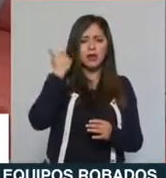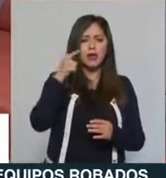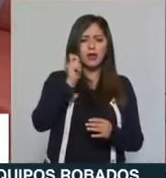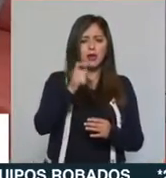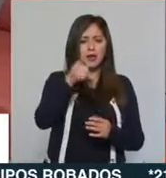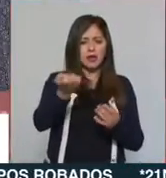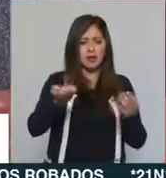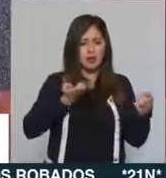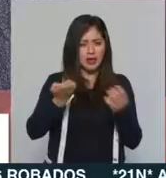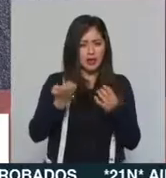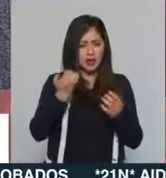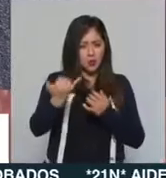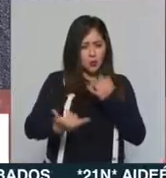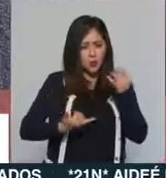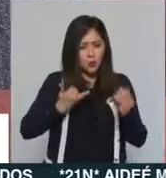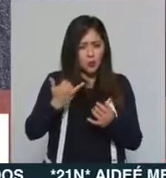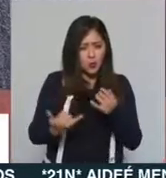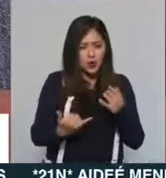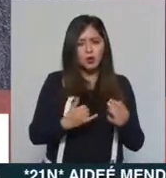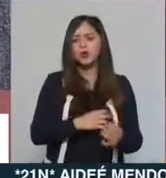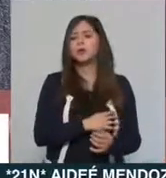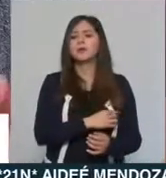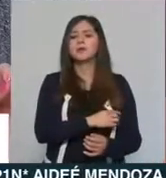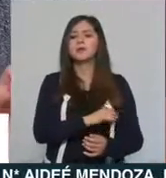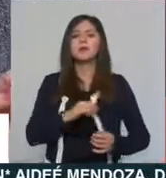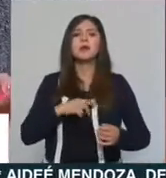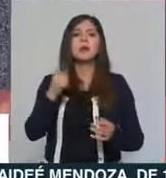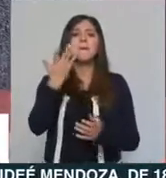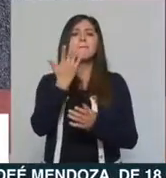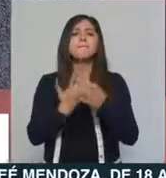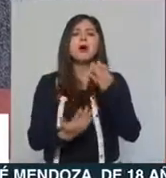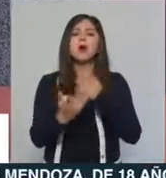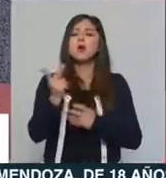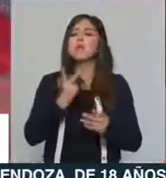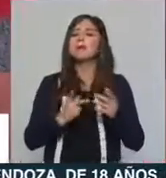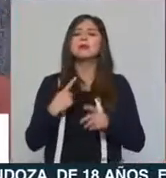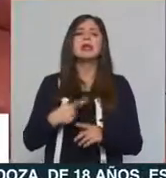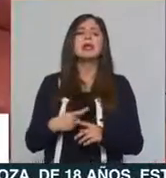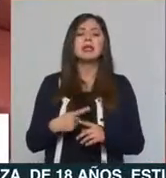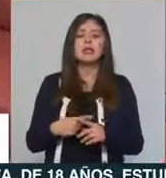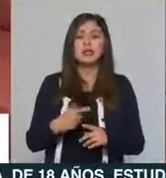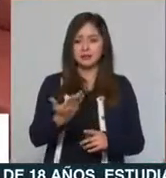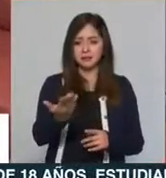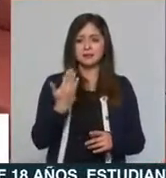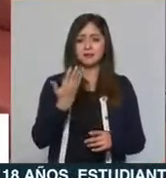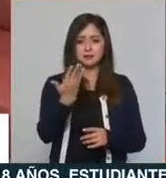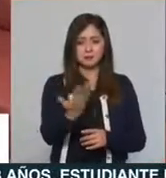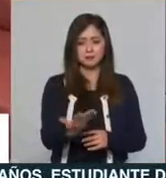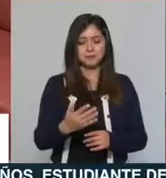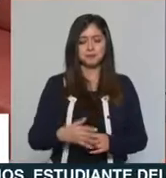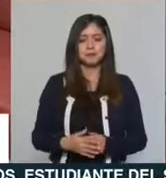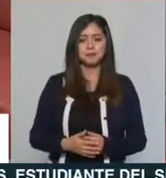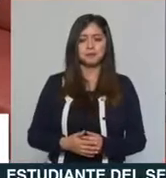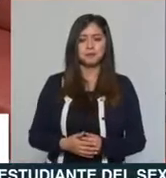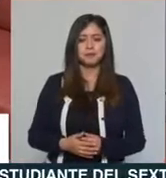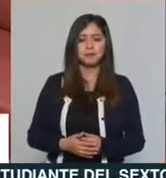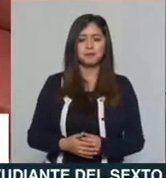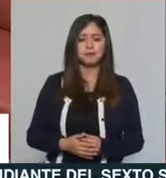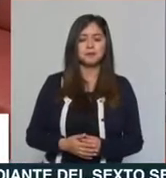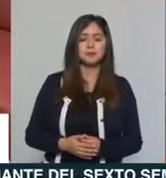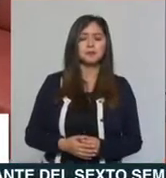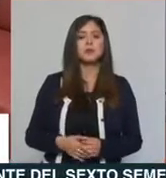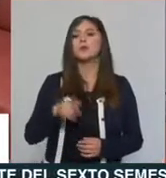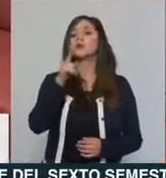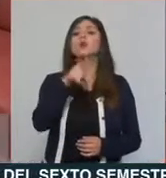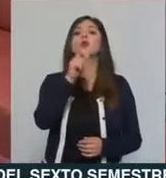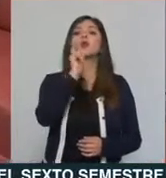dinámica que querías hacer antes de despedirnos. Un jueguito. Si A me ver. prestas una mano, ¿o quién me la presta? ¿Quién? Alejandra, a ver. Va, Alejandra, mira, volteala. Y entonces vas a ubicar